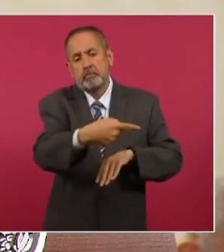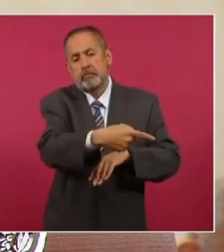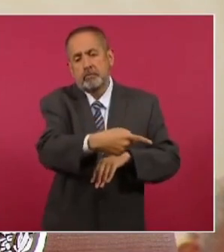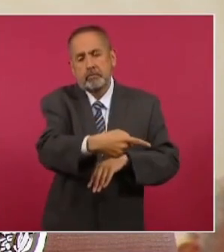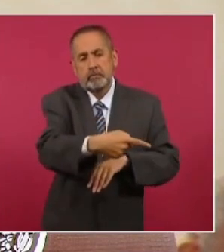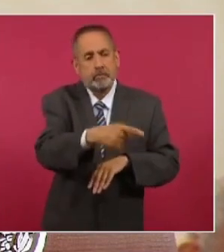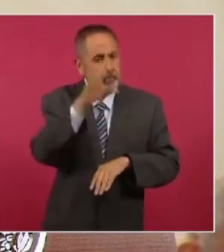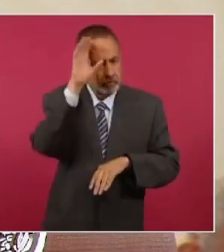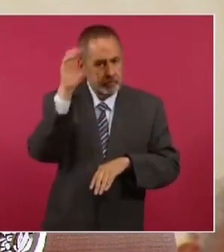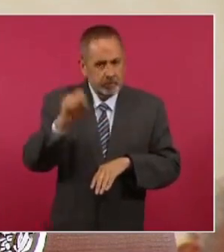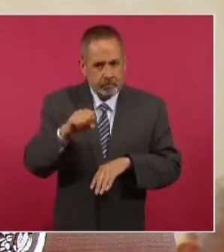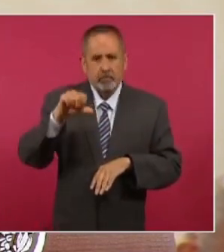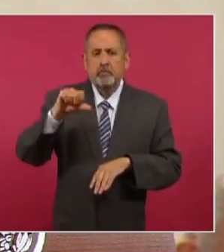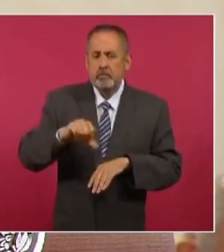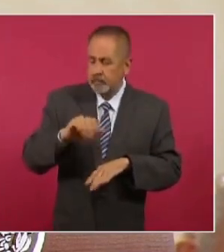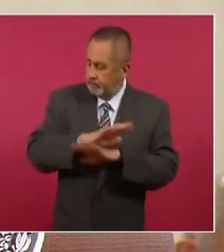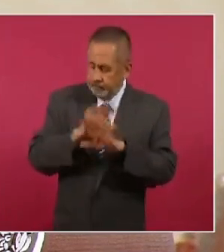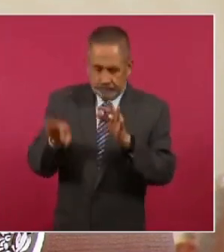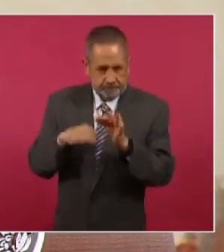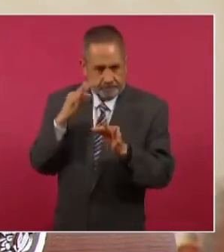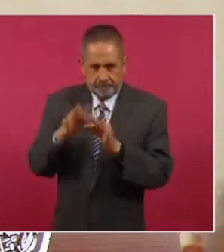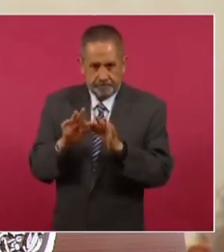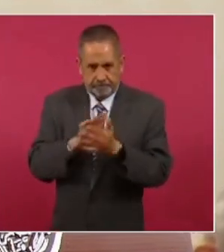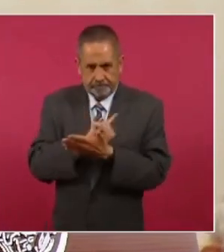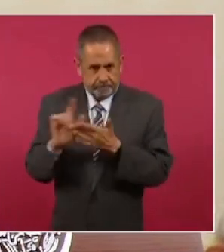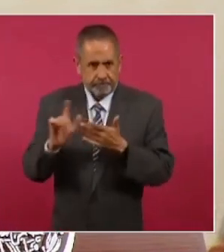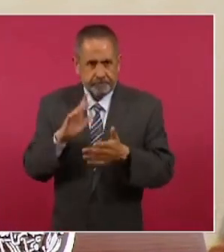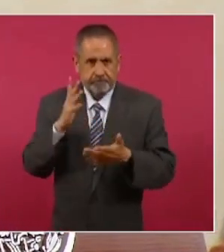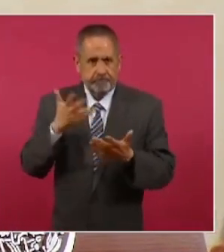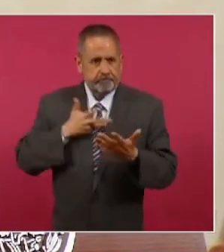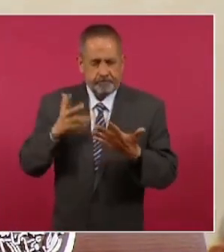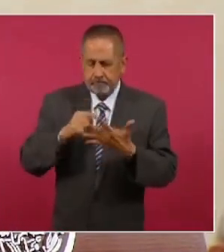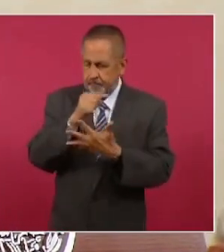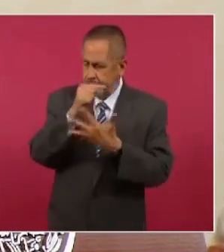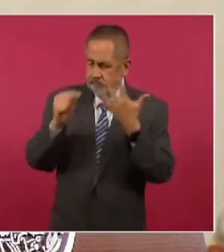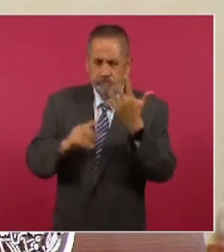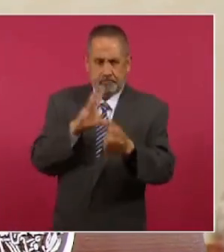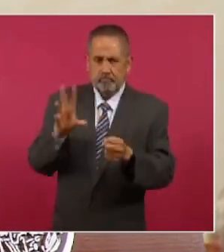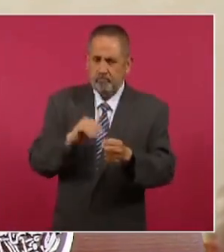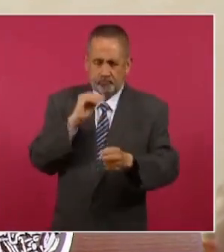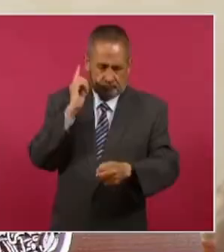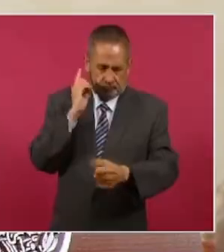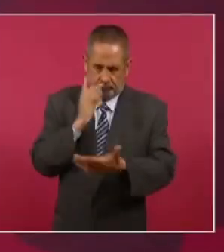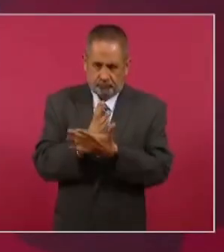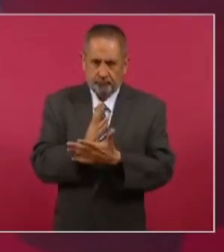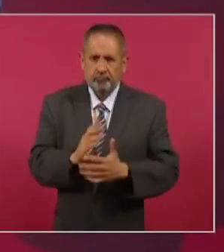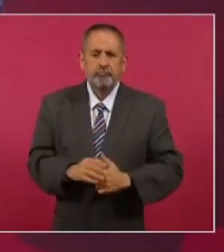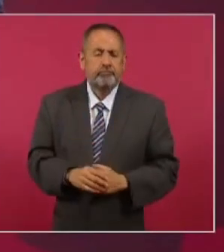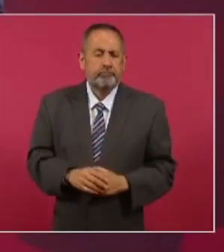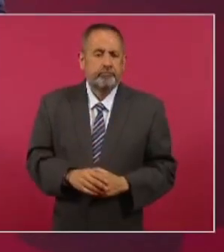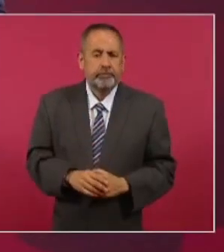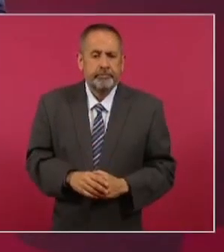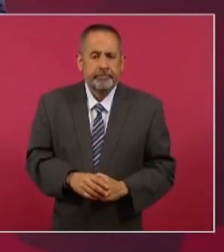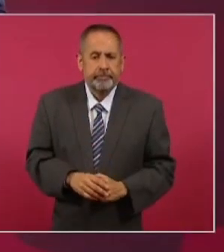allá en Morelos ya se tiene todo todo todo todo